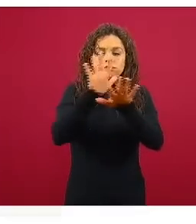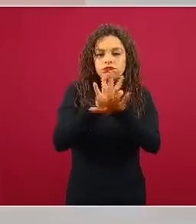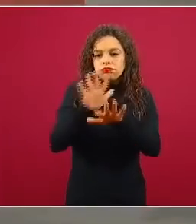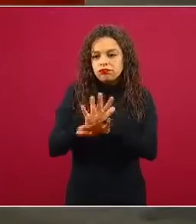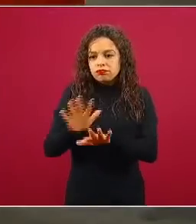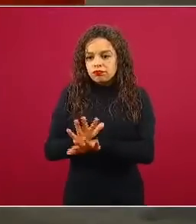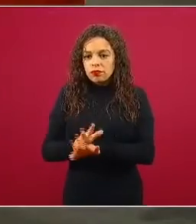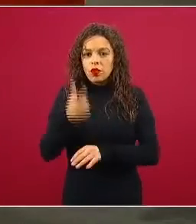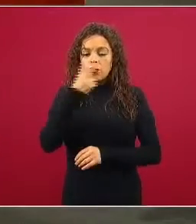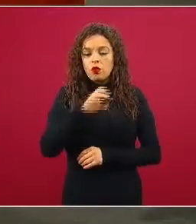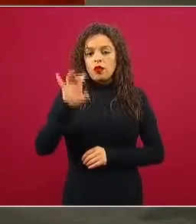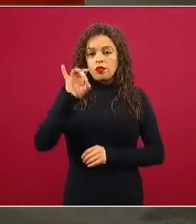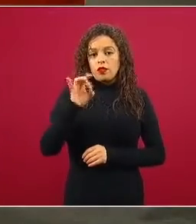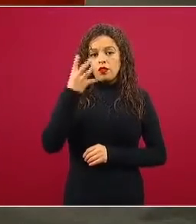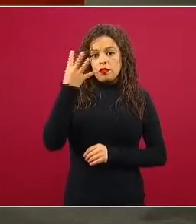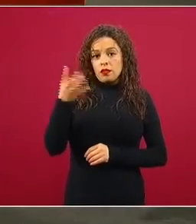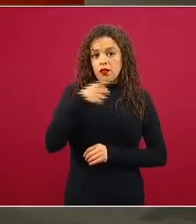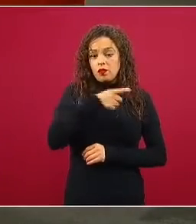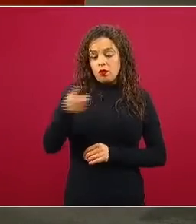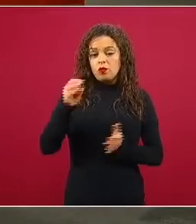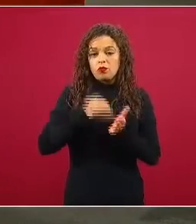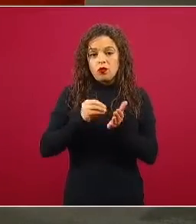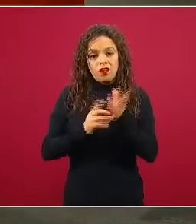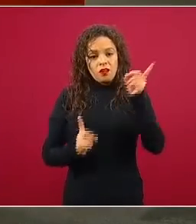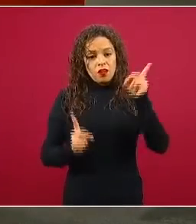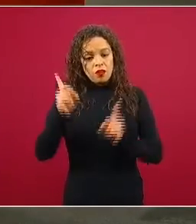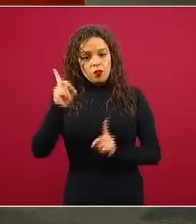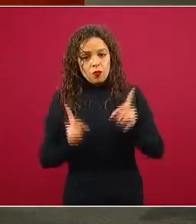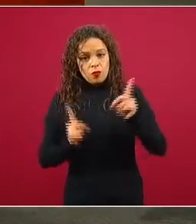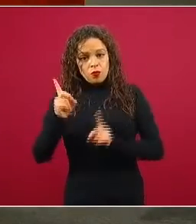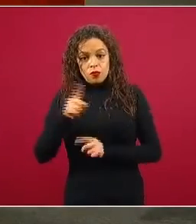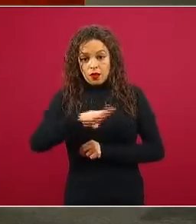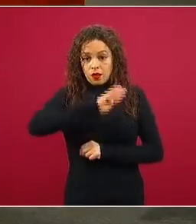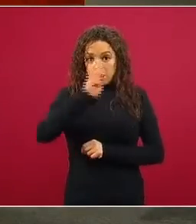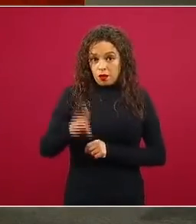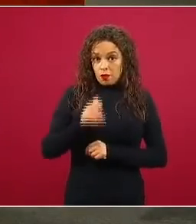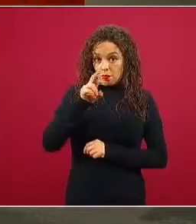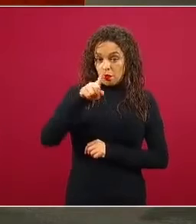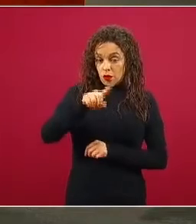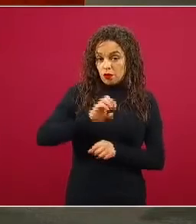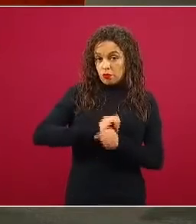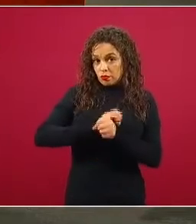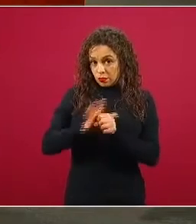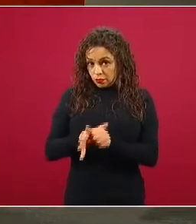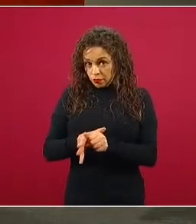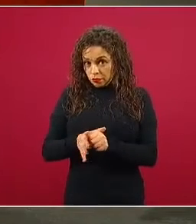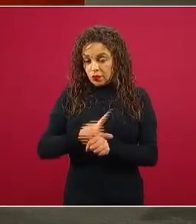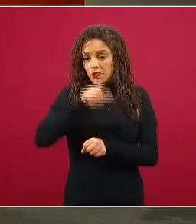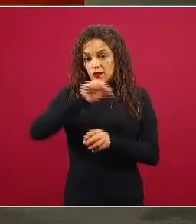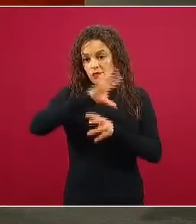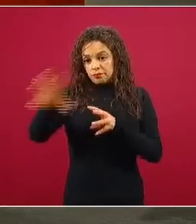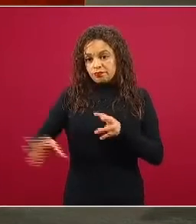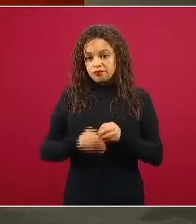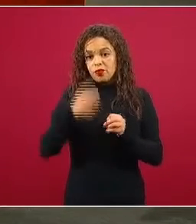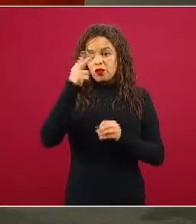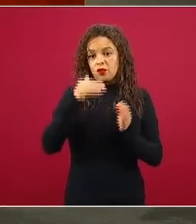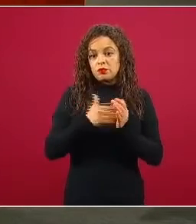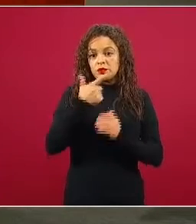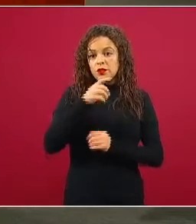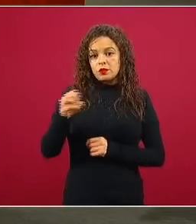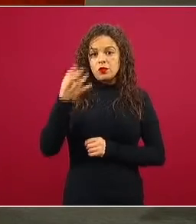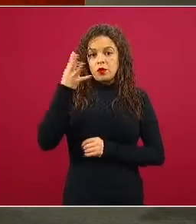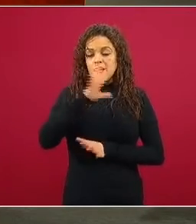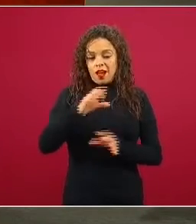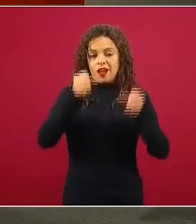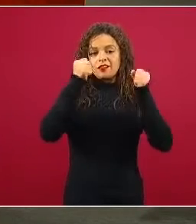las defunciones sospechosas que todavía podrían sumarse a las 2.704 confirmadas. En la